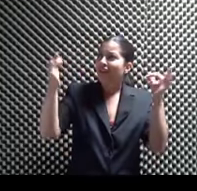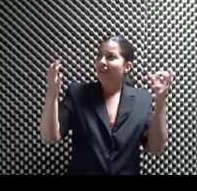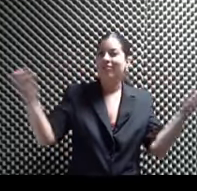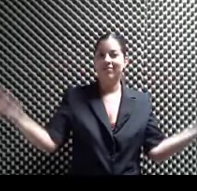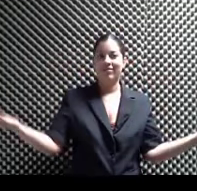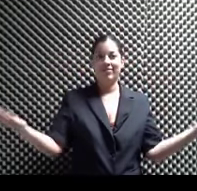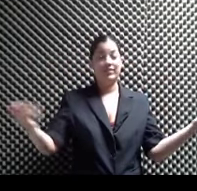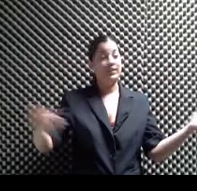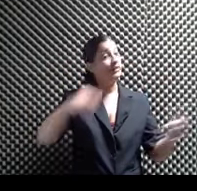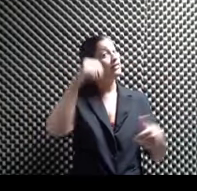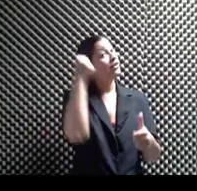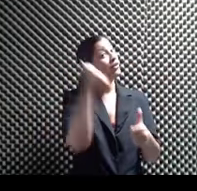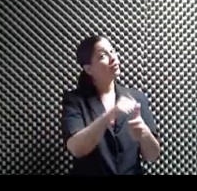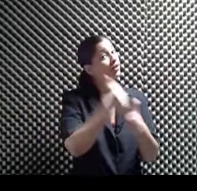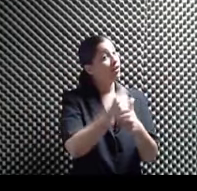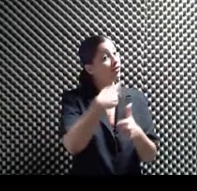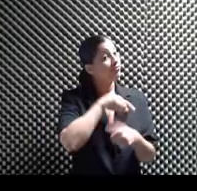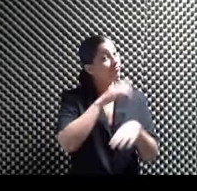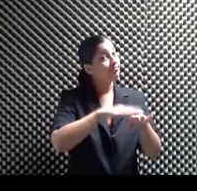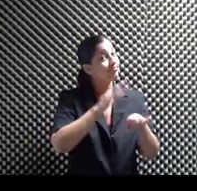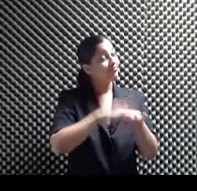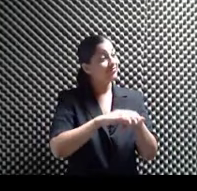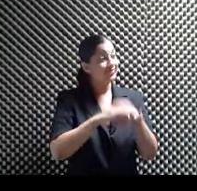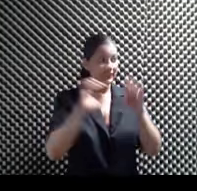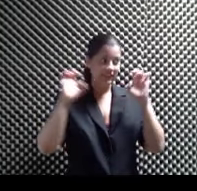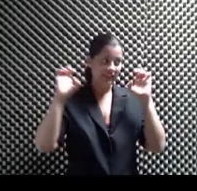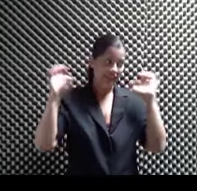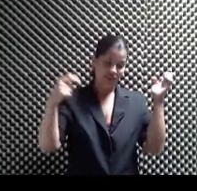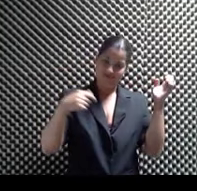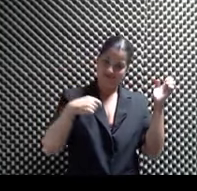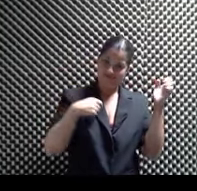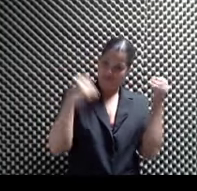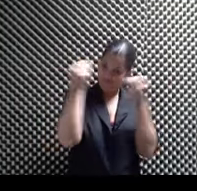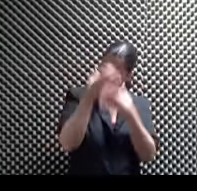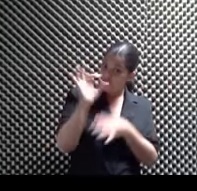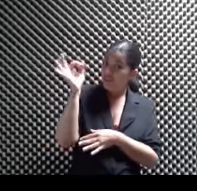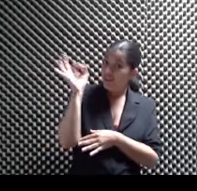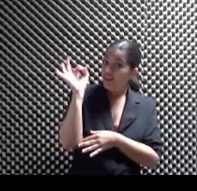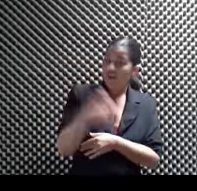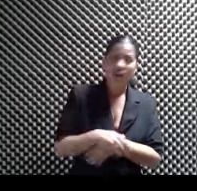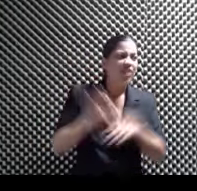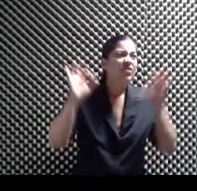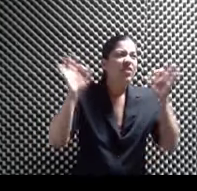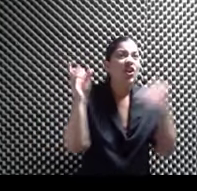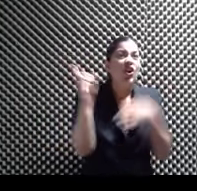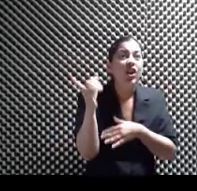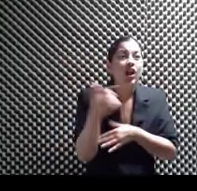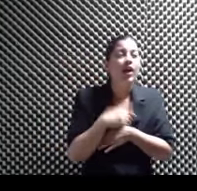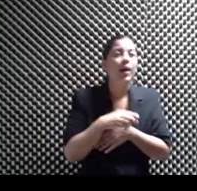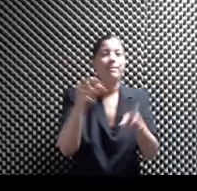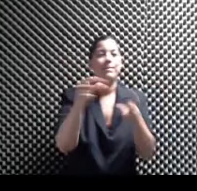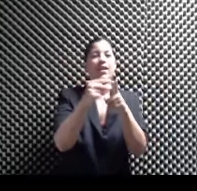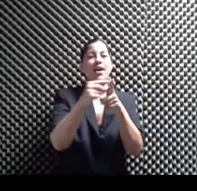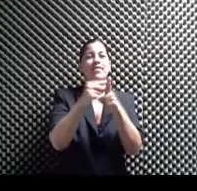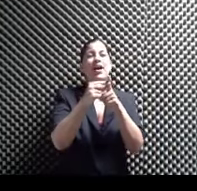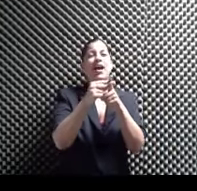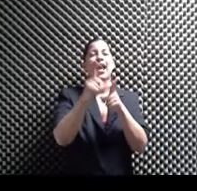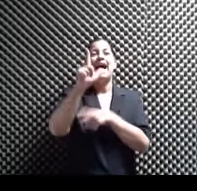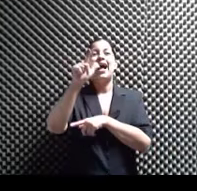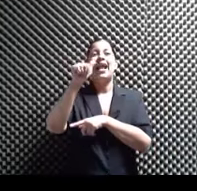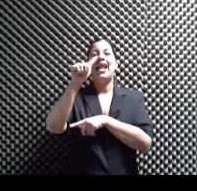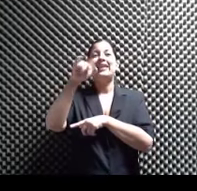nosotros Mencionamos Como lo de enero Pues yo tengo Aquí la información De febrero ¿De dónde Es que viene Febrero? De la palabra En latín Februare